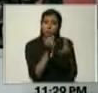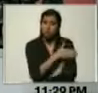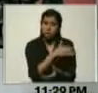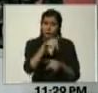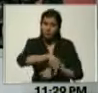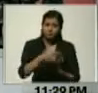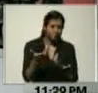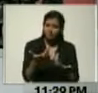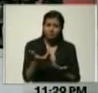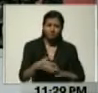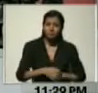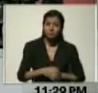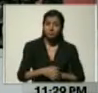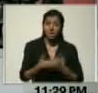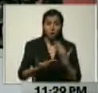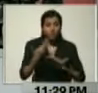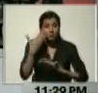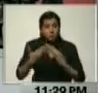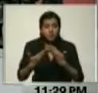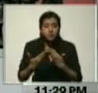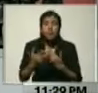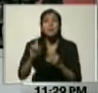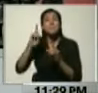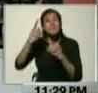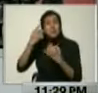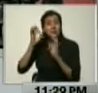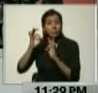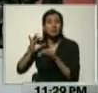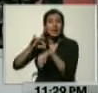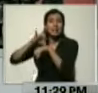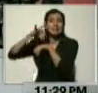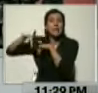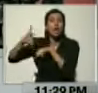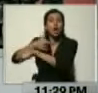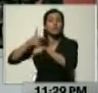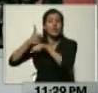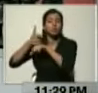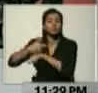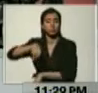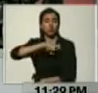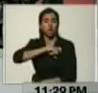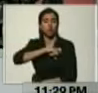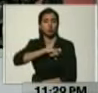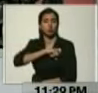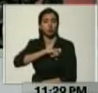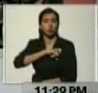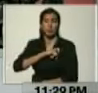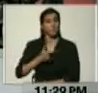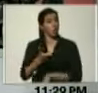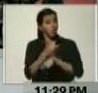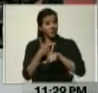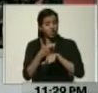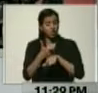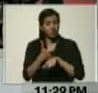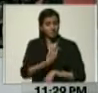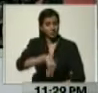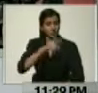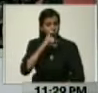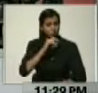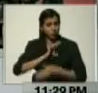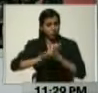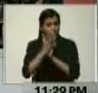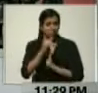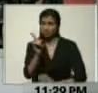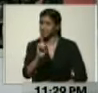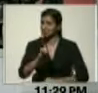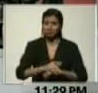Pero al paso que va, primero te vas tú del gobierno español que Nicolás del gobierno de Venezuela.